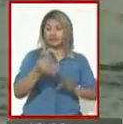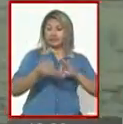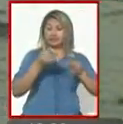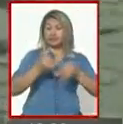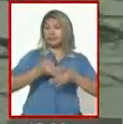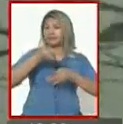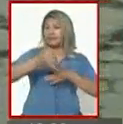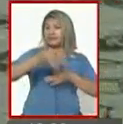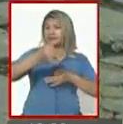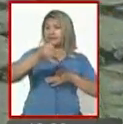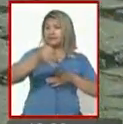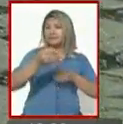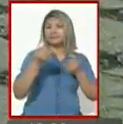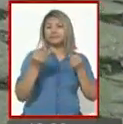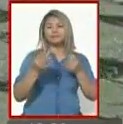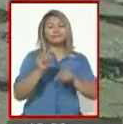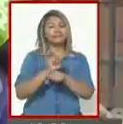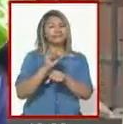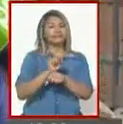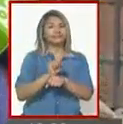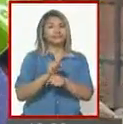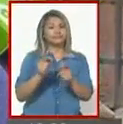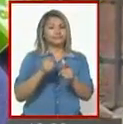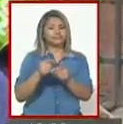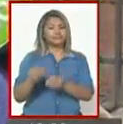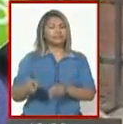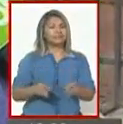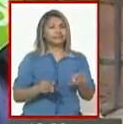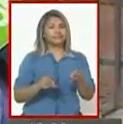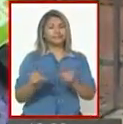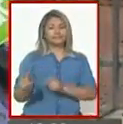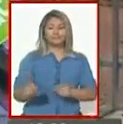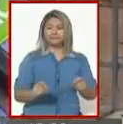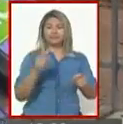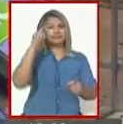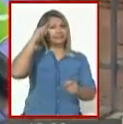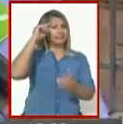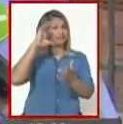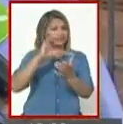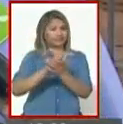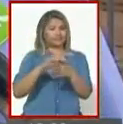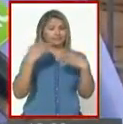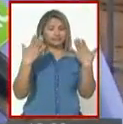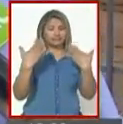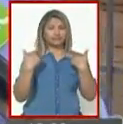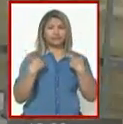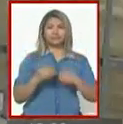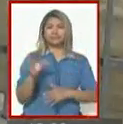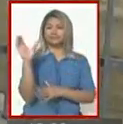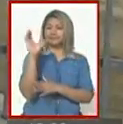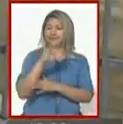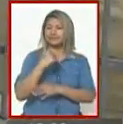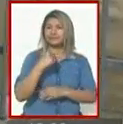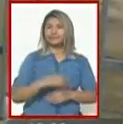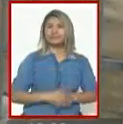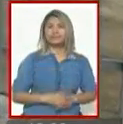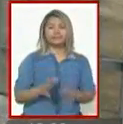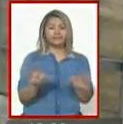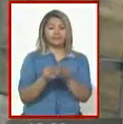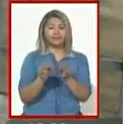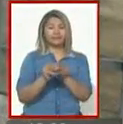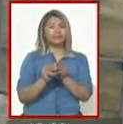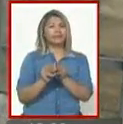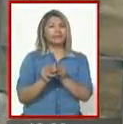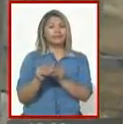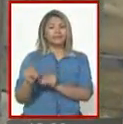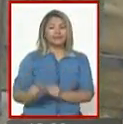fecha tras fecha y se venían retrasando las obras. Y de esa manera fue que ya el transporte no le creyó y hemos llegado a esta medida de presión. A la reunión también se